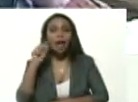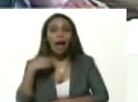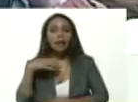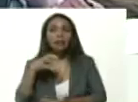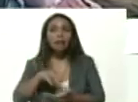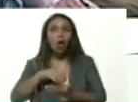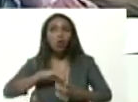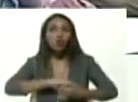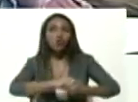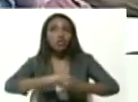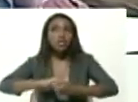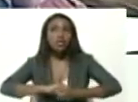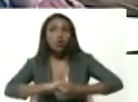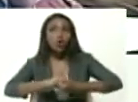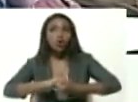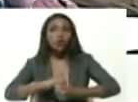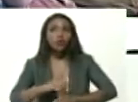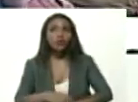de Trujillo,